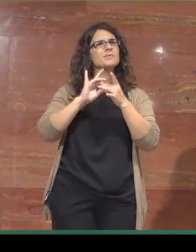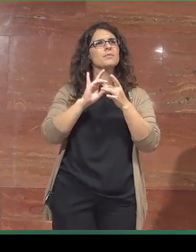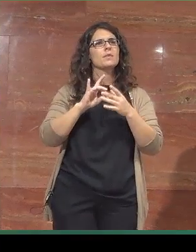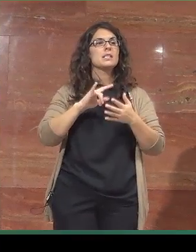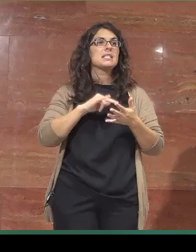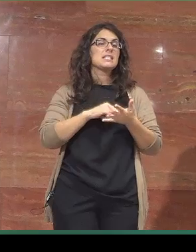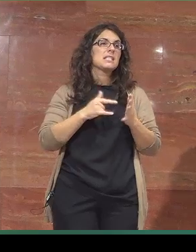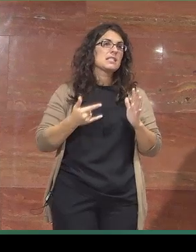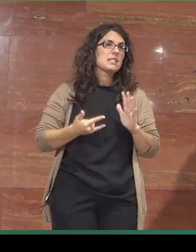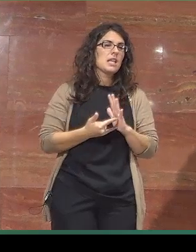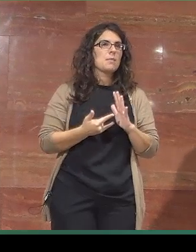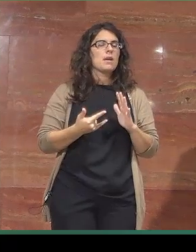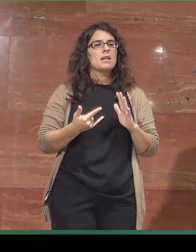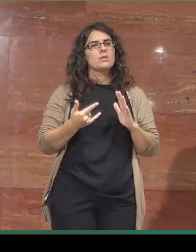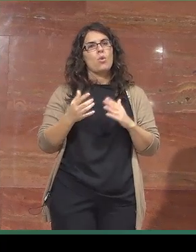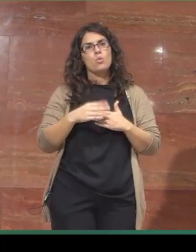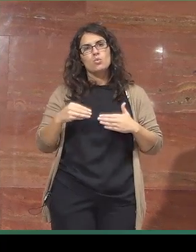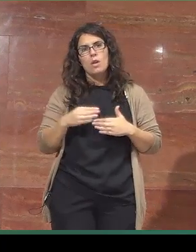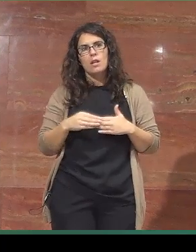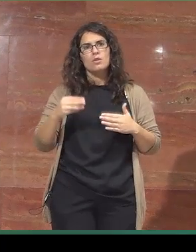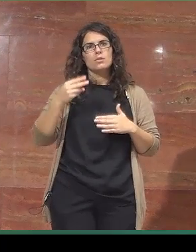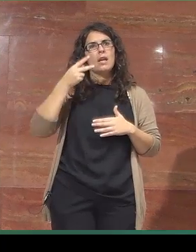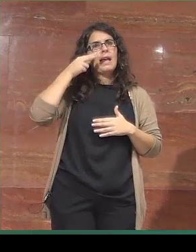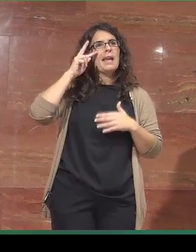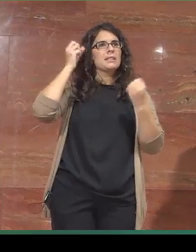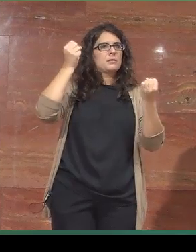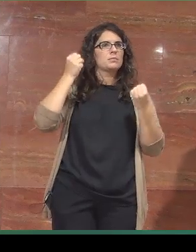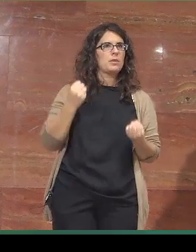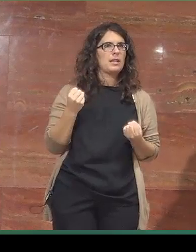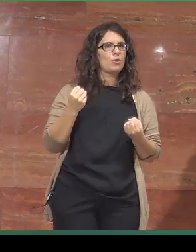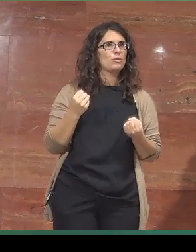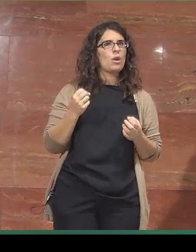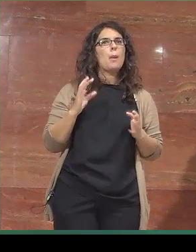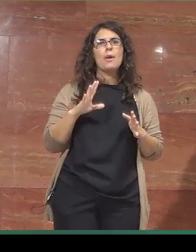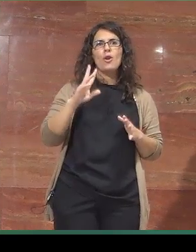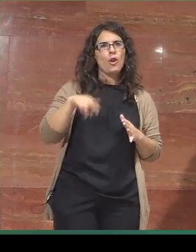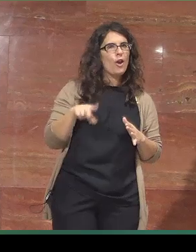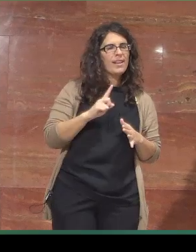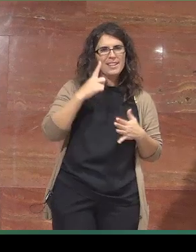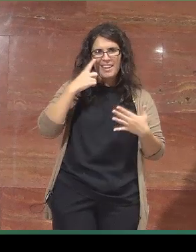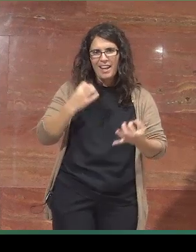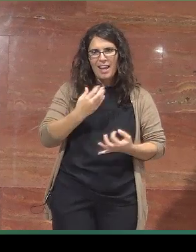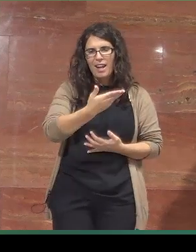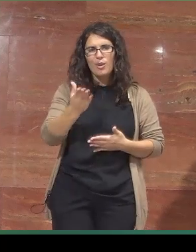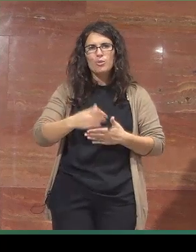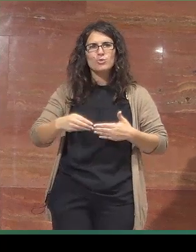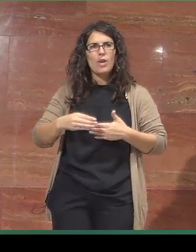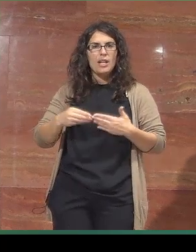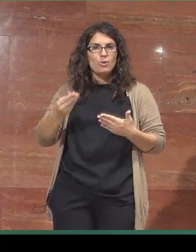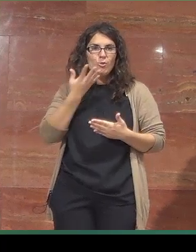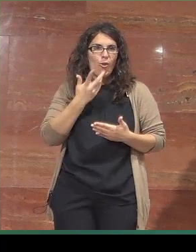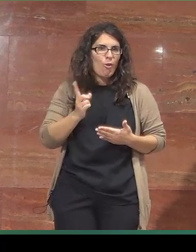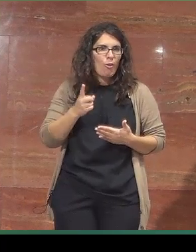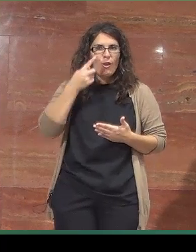son expertos o usuarios que ya son expertos, pero no los usuarios reales, que son los inexpertos y los que